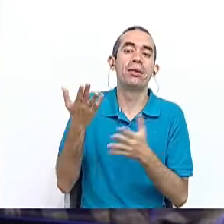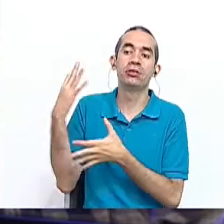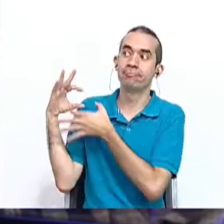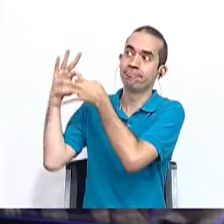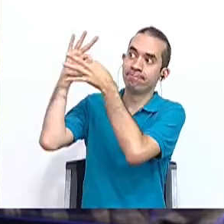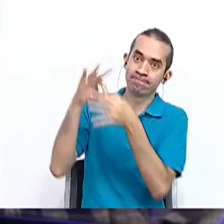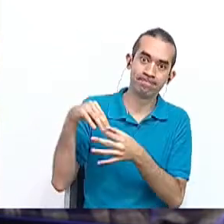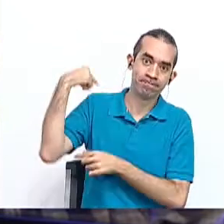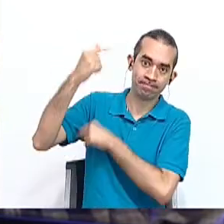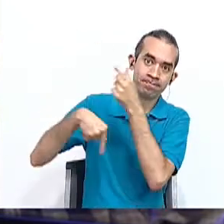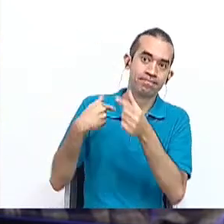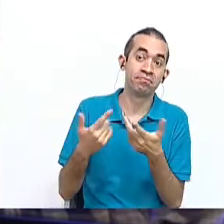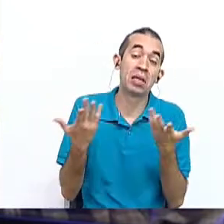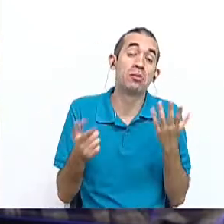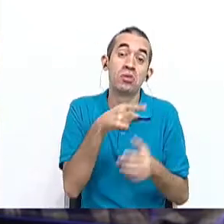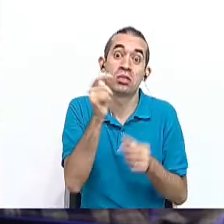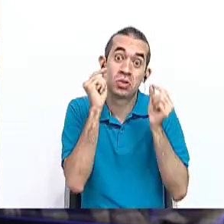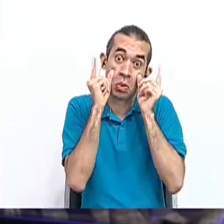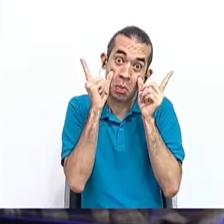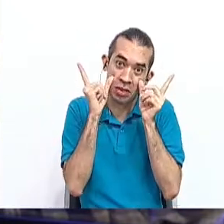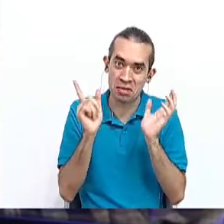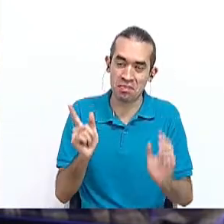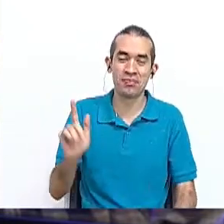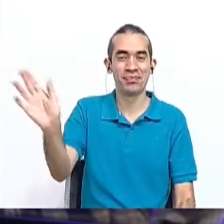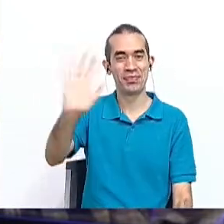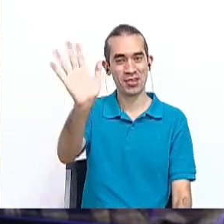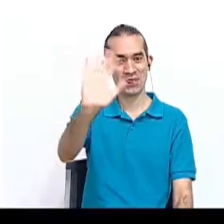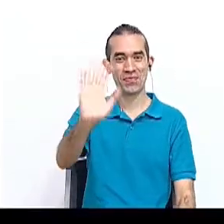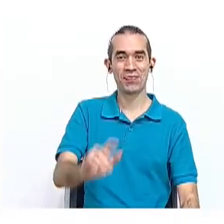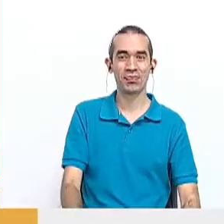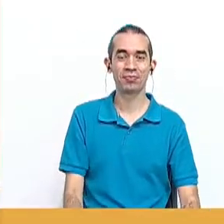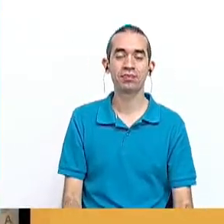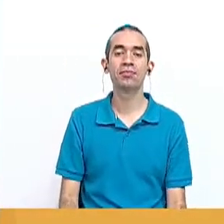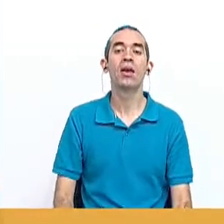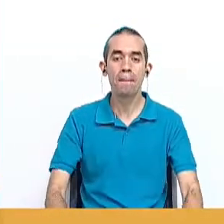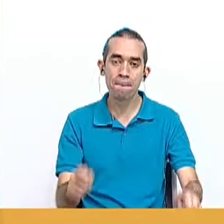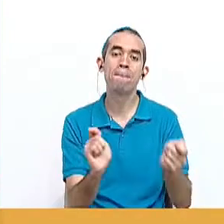créanme, podrían sorprenderse. Chao.